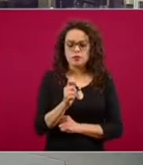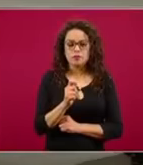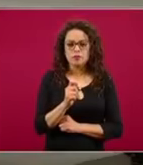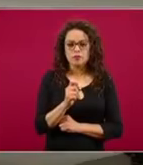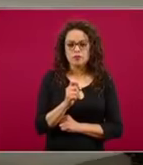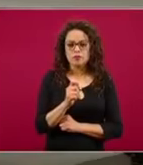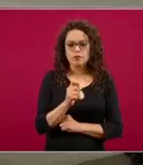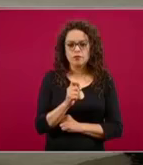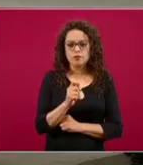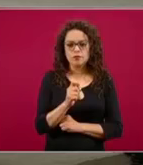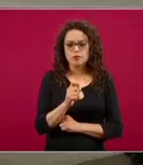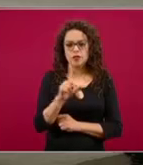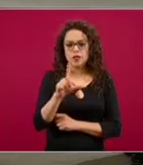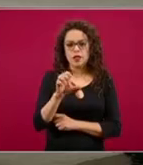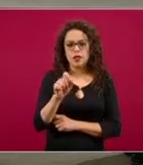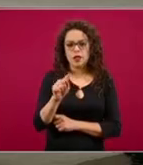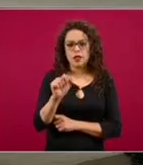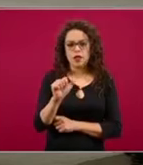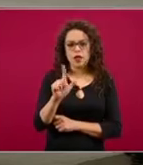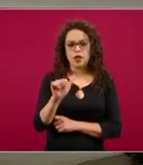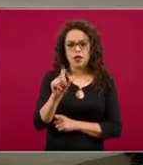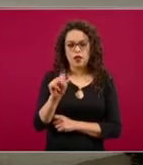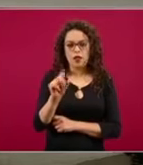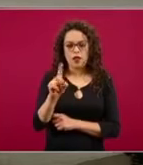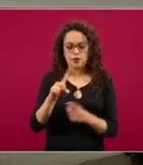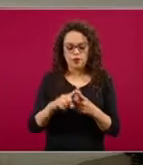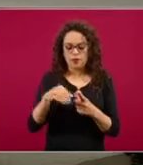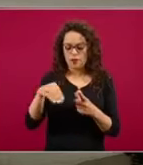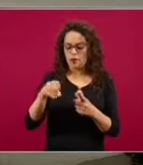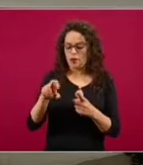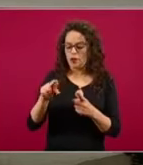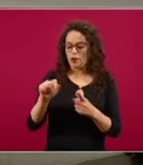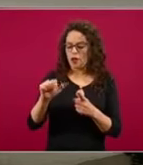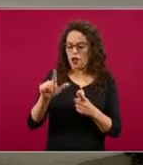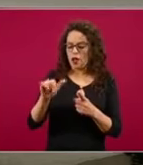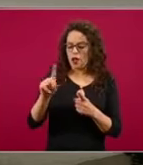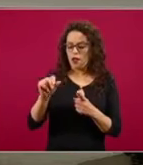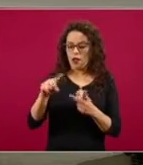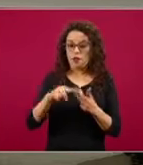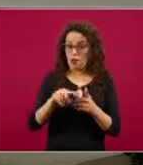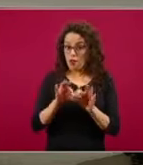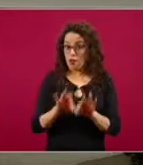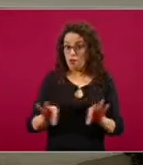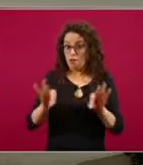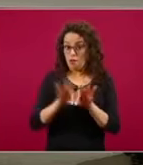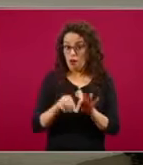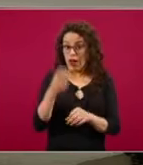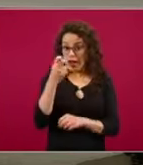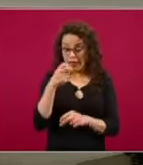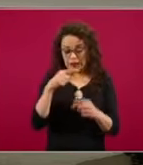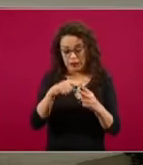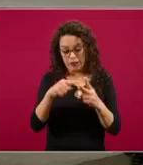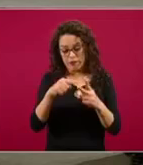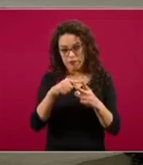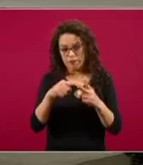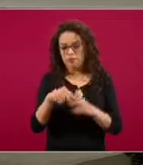relevantes, como la letalidad y la mortalidad, hacemos rápidamente solamente la definición o